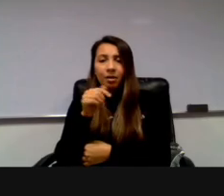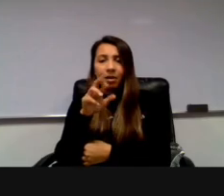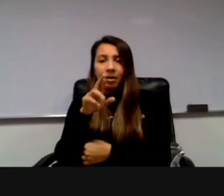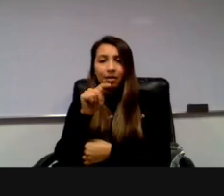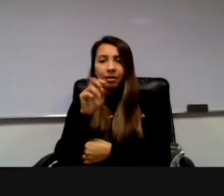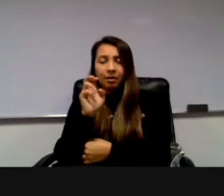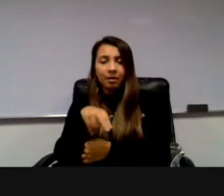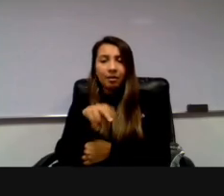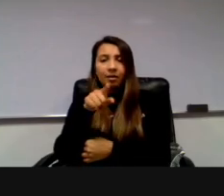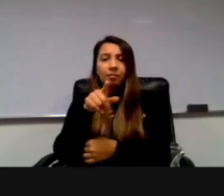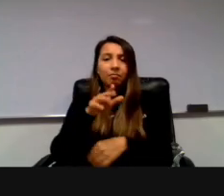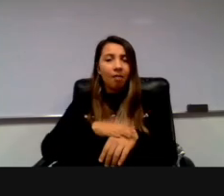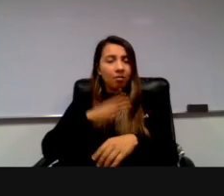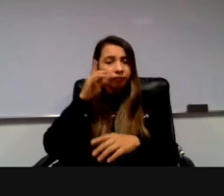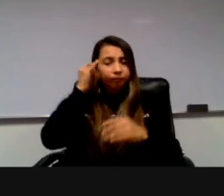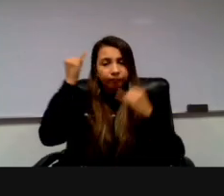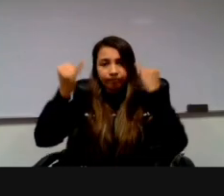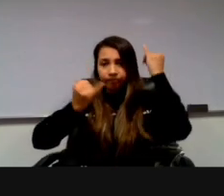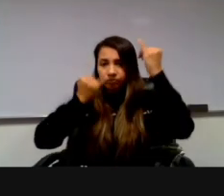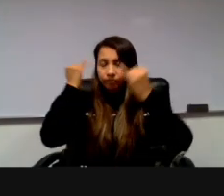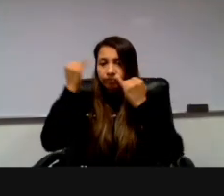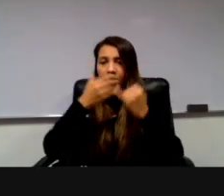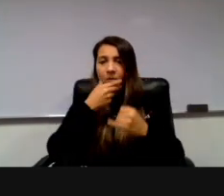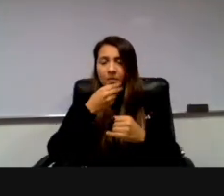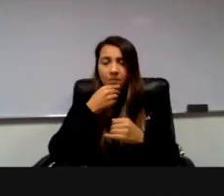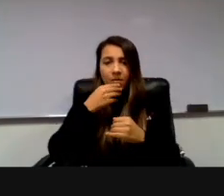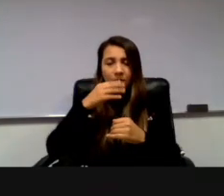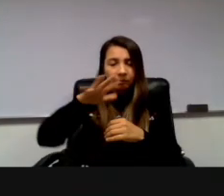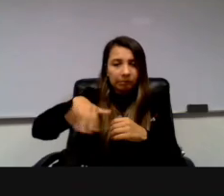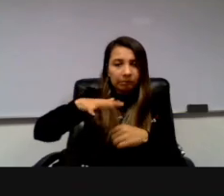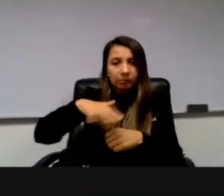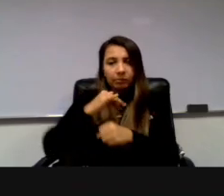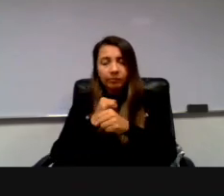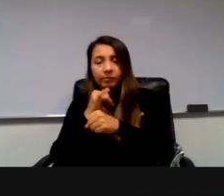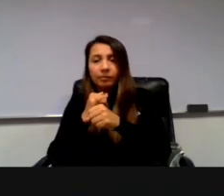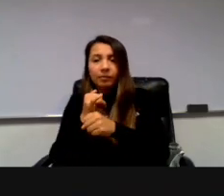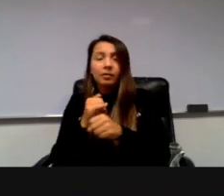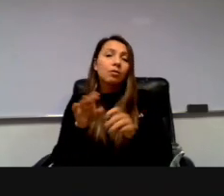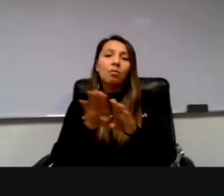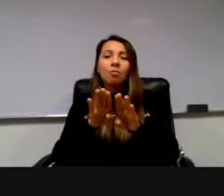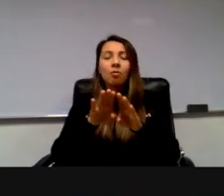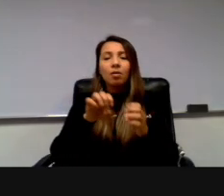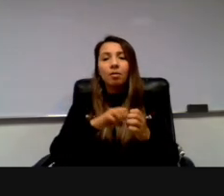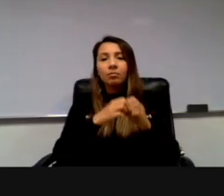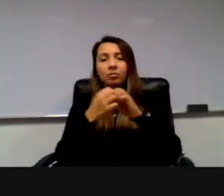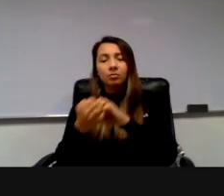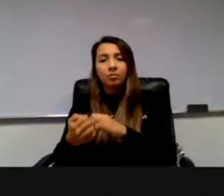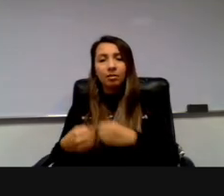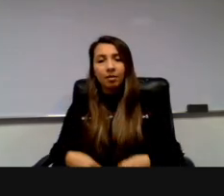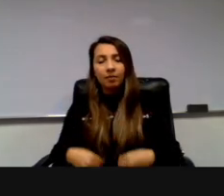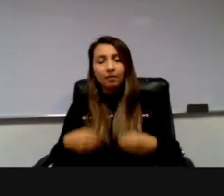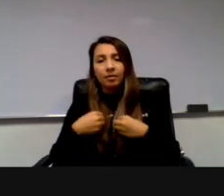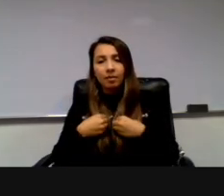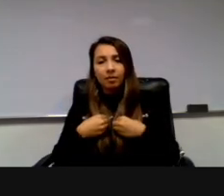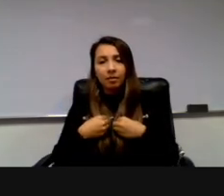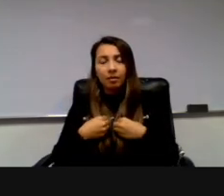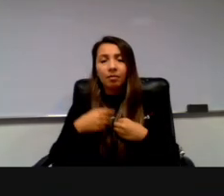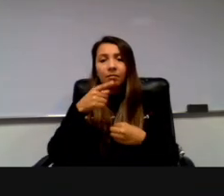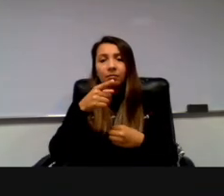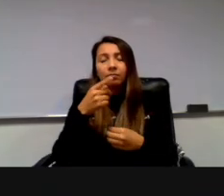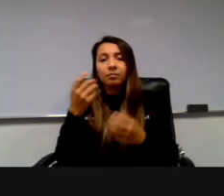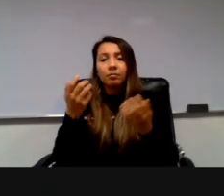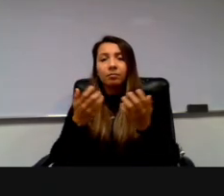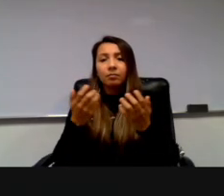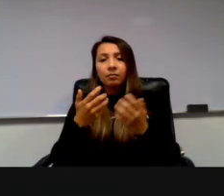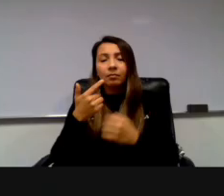¿no? y potentes en el campo de la evolución temprana de la vida. Y entonces él agarró un gen